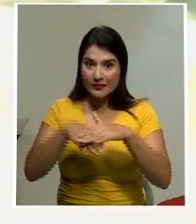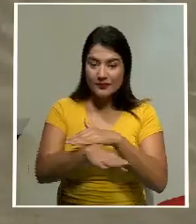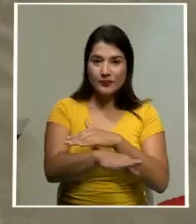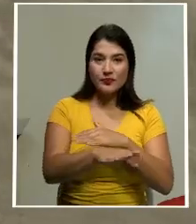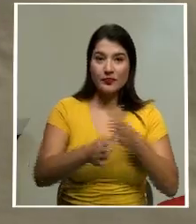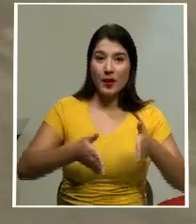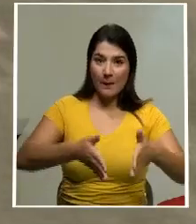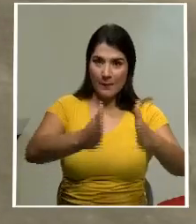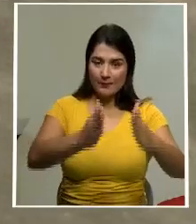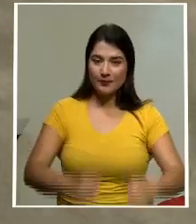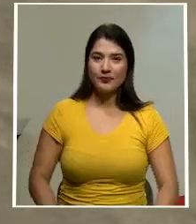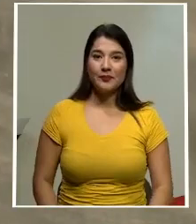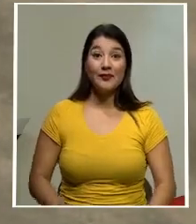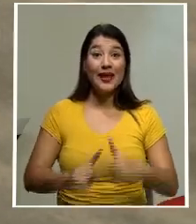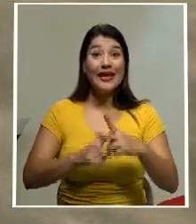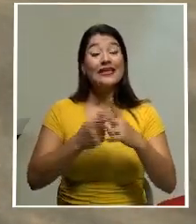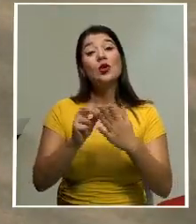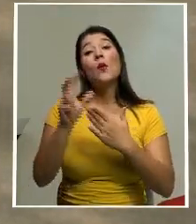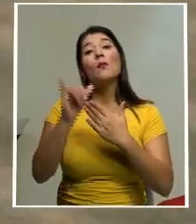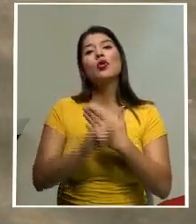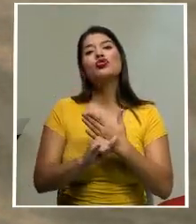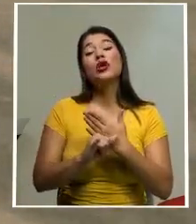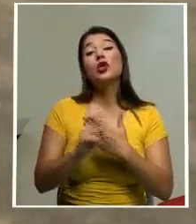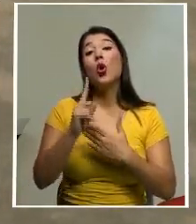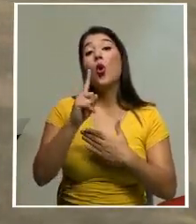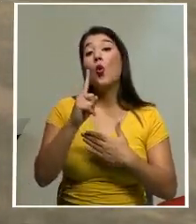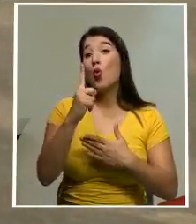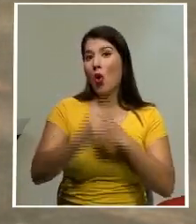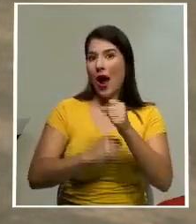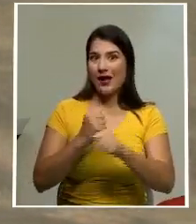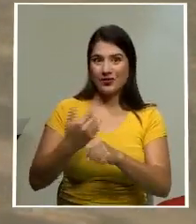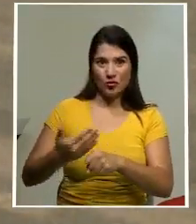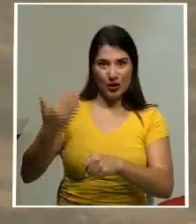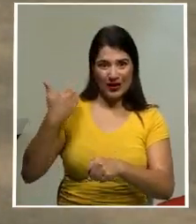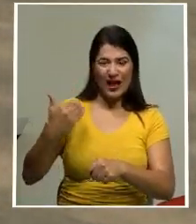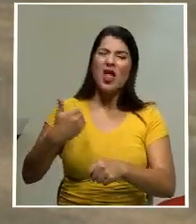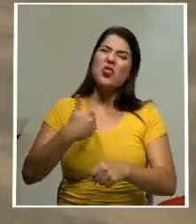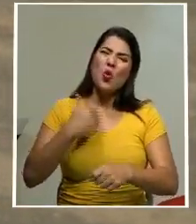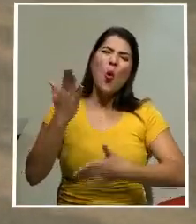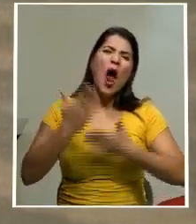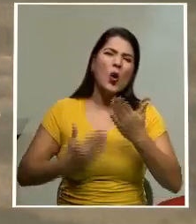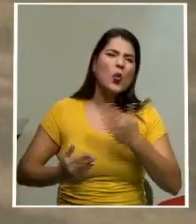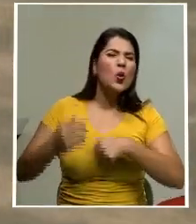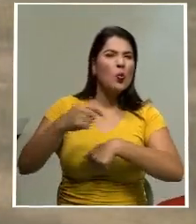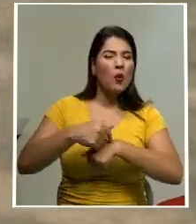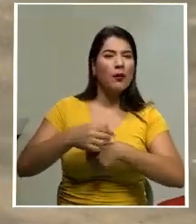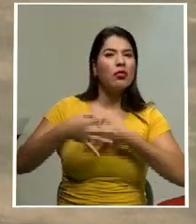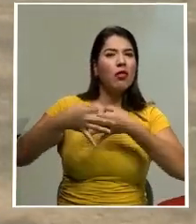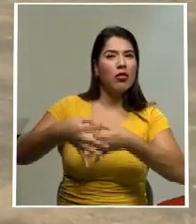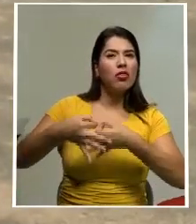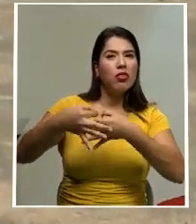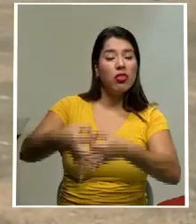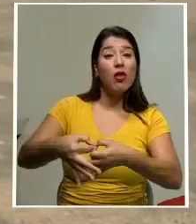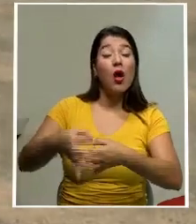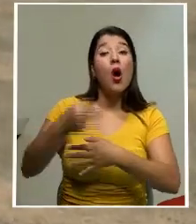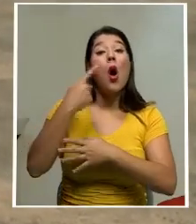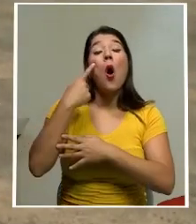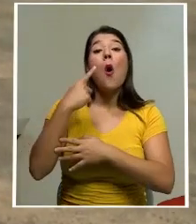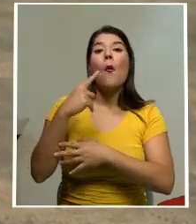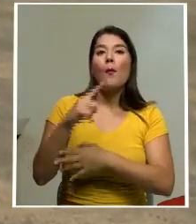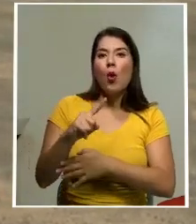carretera. El inicio de la construcción ocurrió un año atrás y tuvo algunos retrasos a lo largo de este periodo debido al hallazgo de